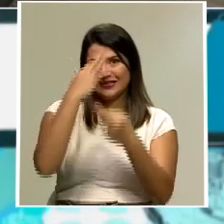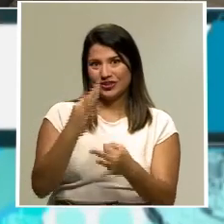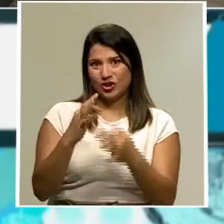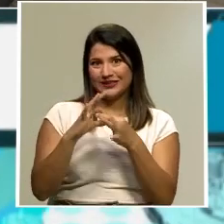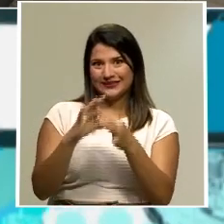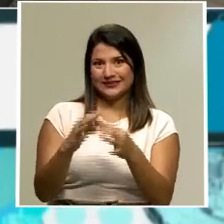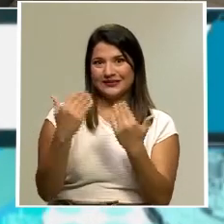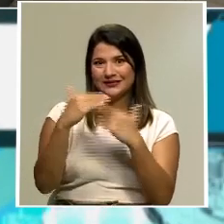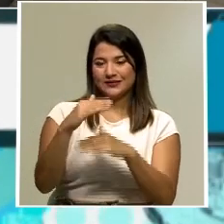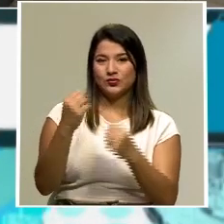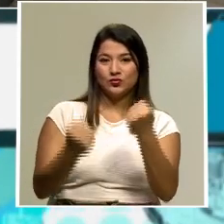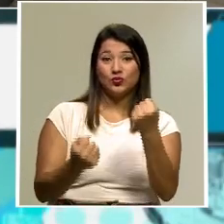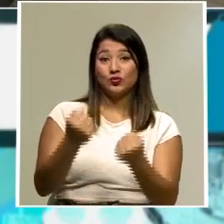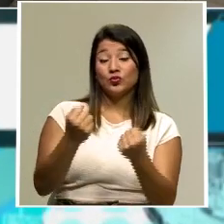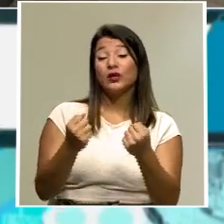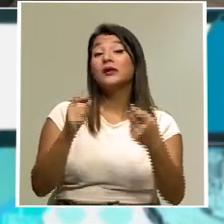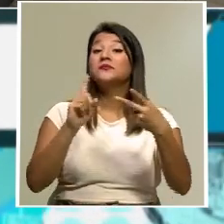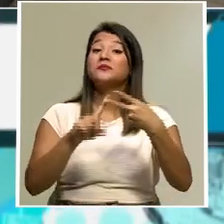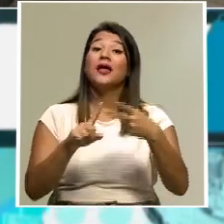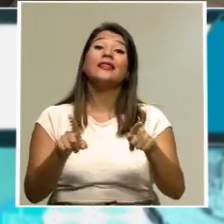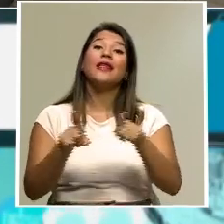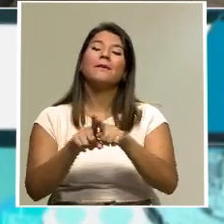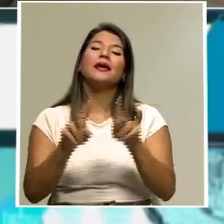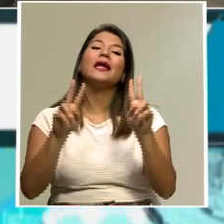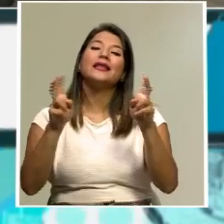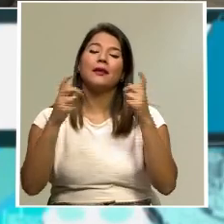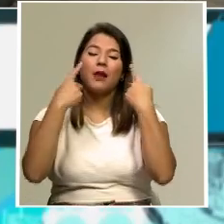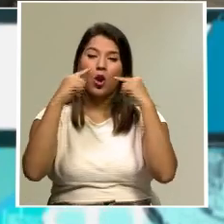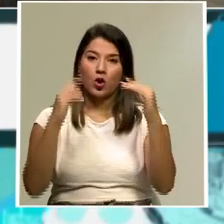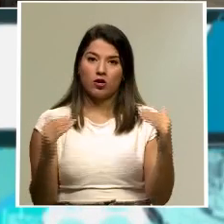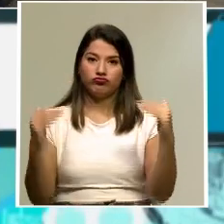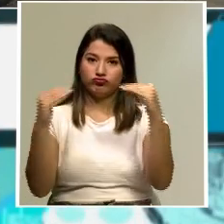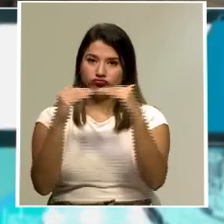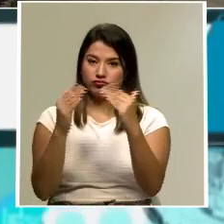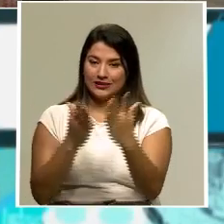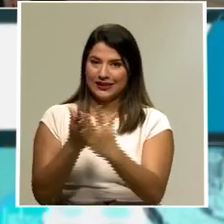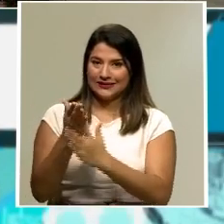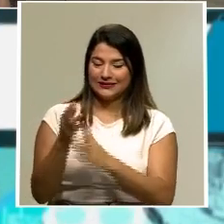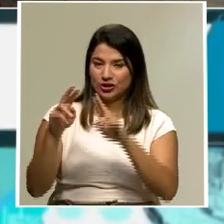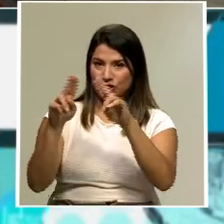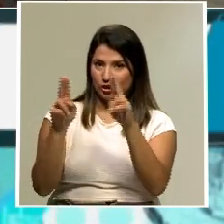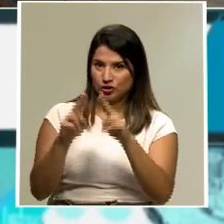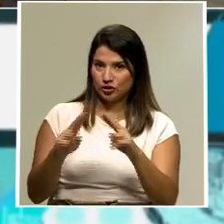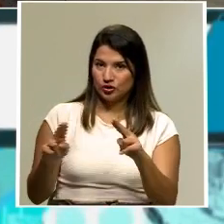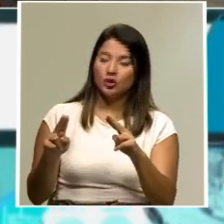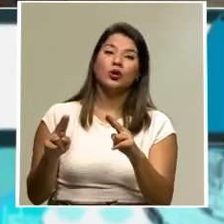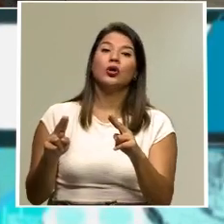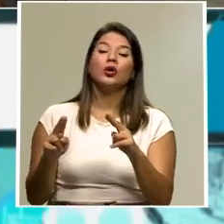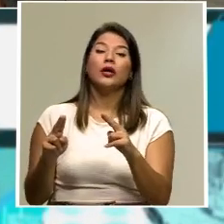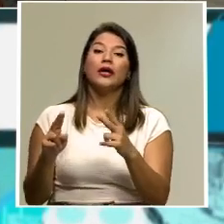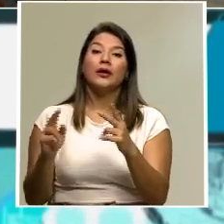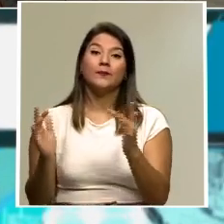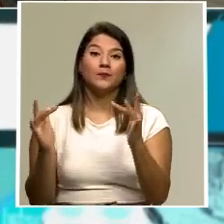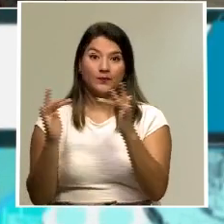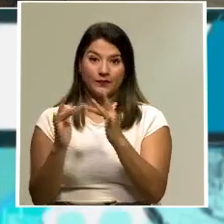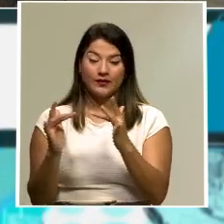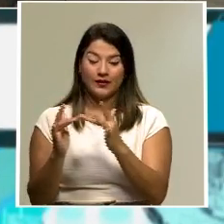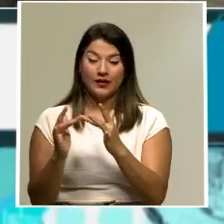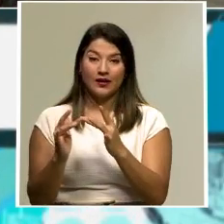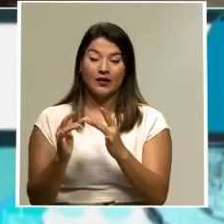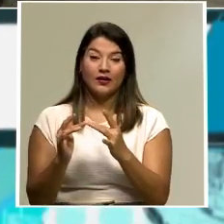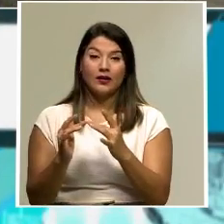al principio, el tema de alfabetización digital por el tema, evidentemente, de la brecha digital